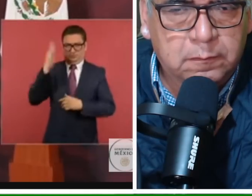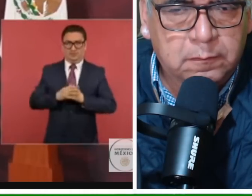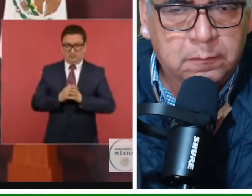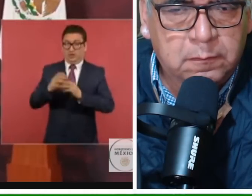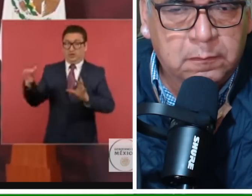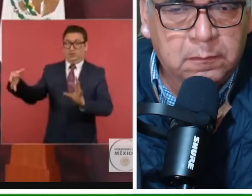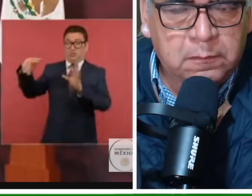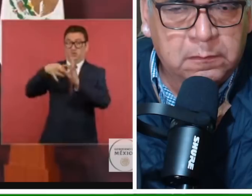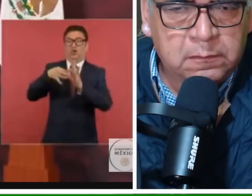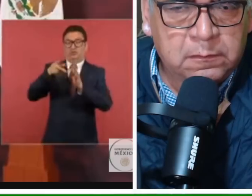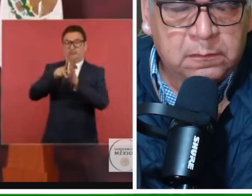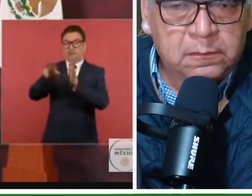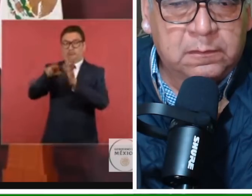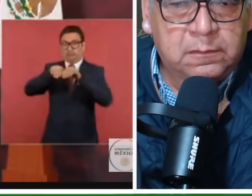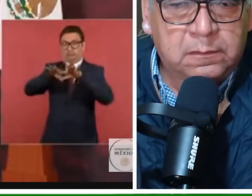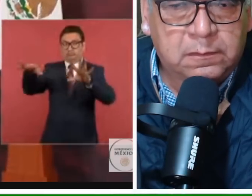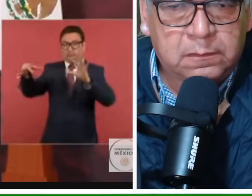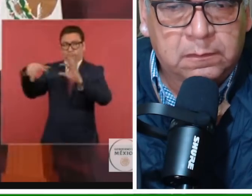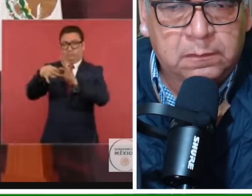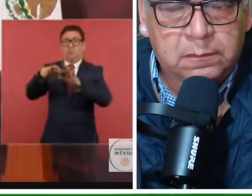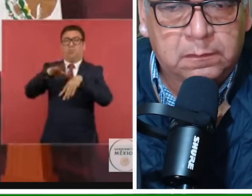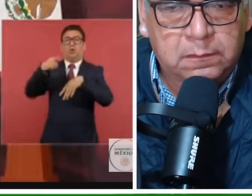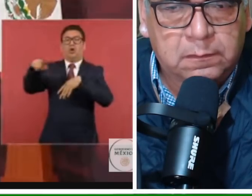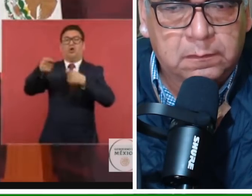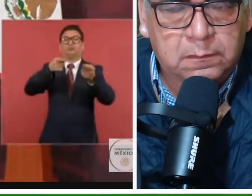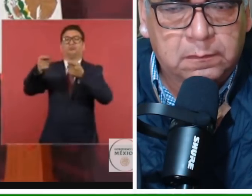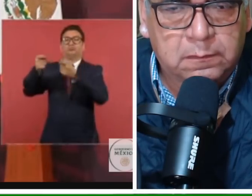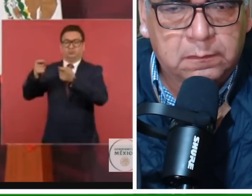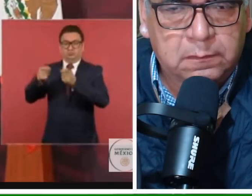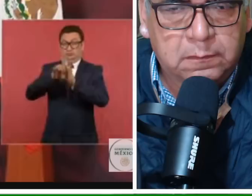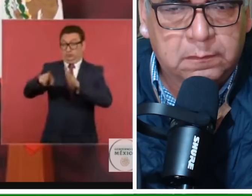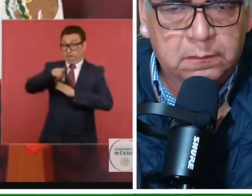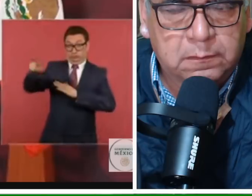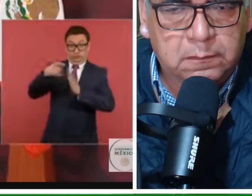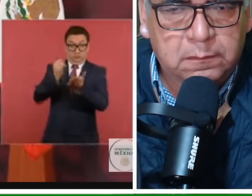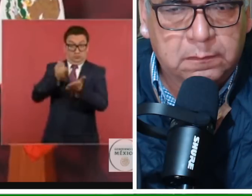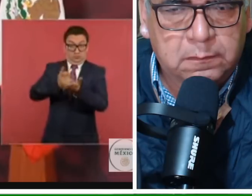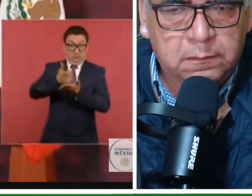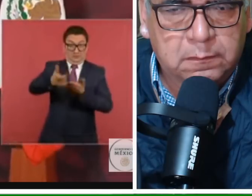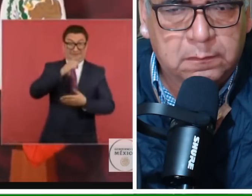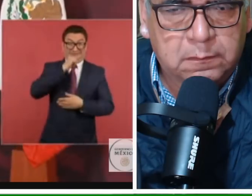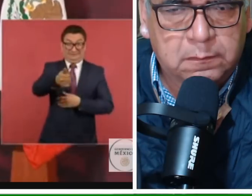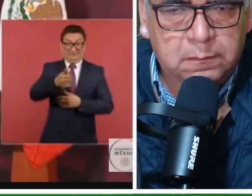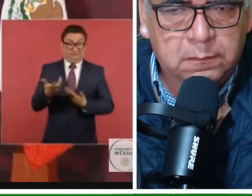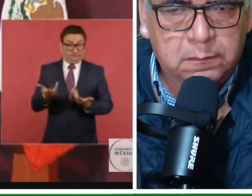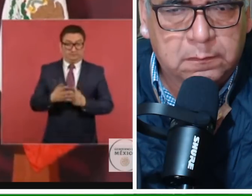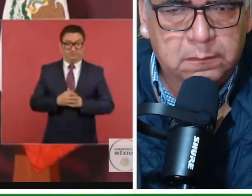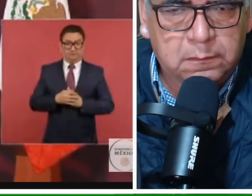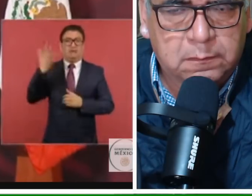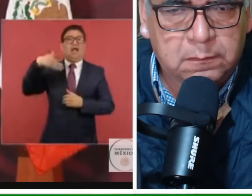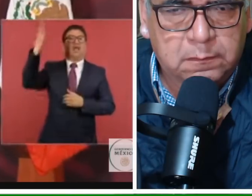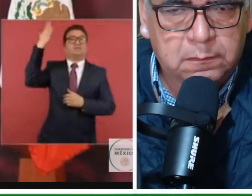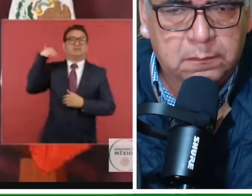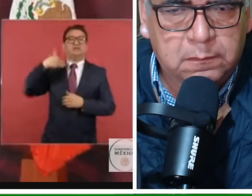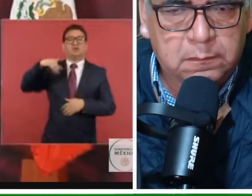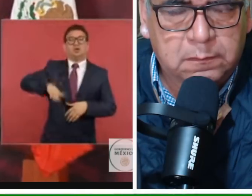vinculadas con los medios de manipulación, no pagaban impuestos. Estoy hablando de condonaciones